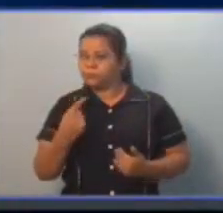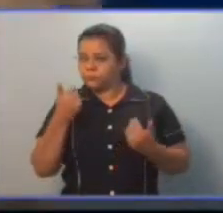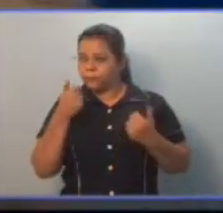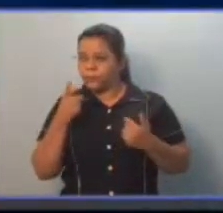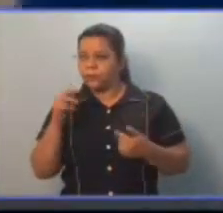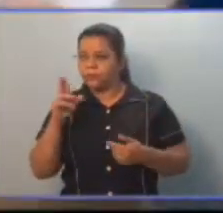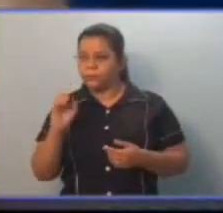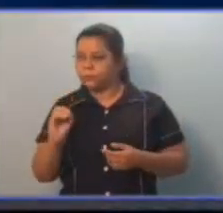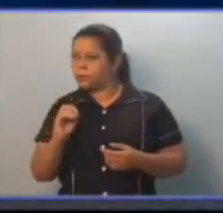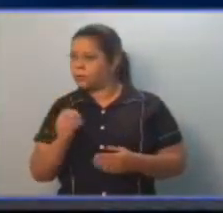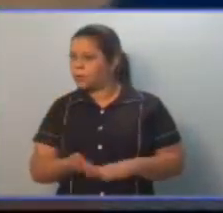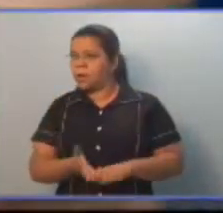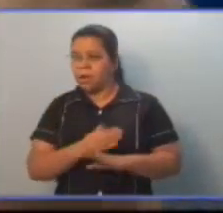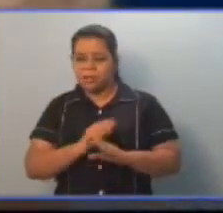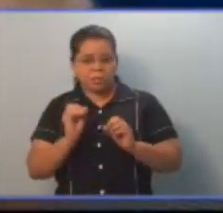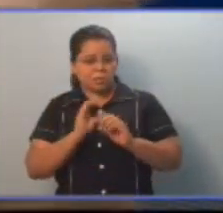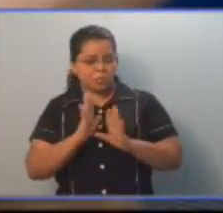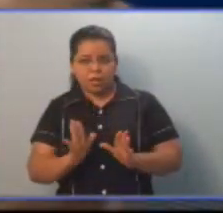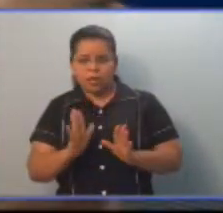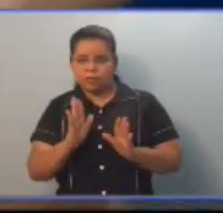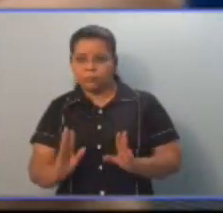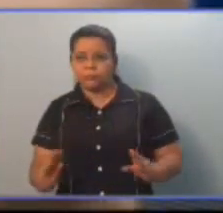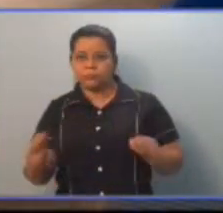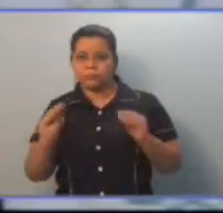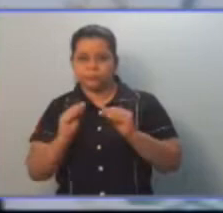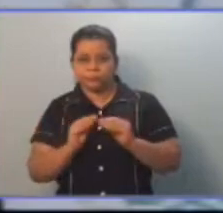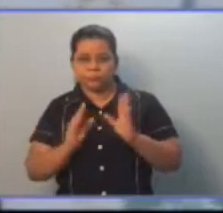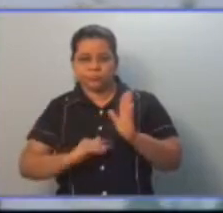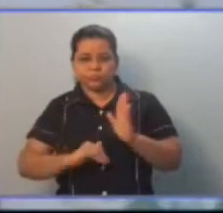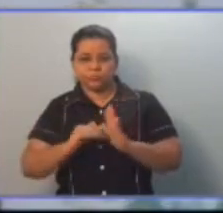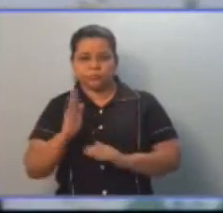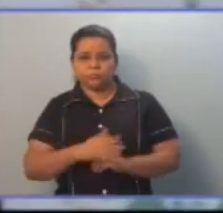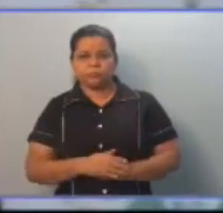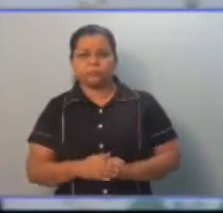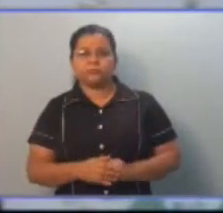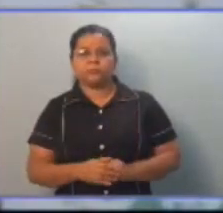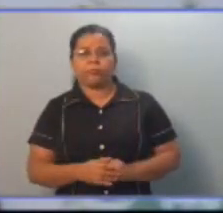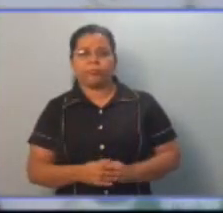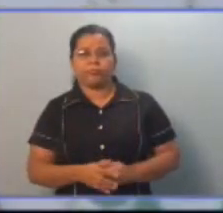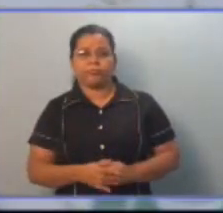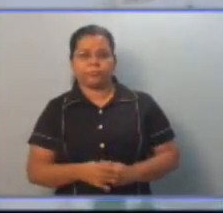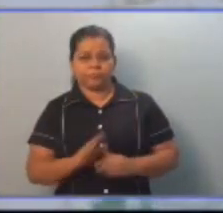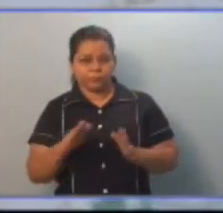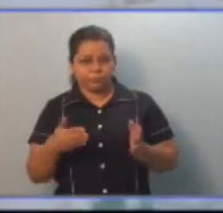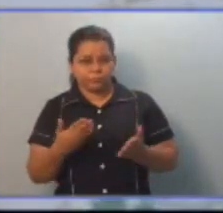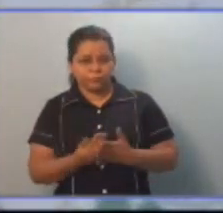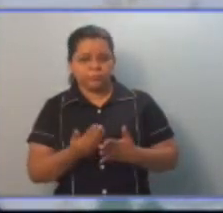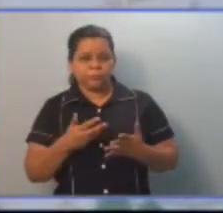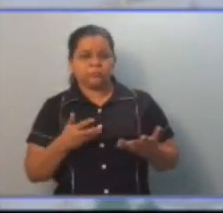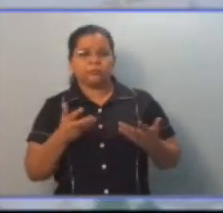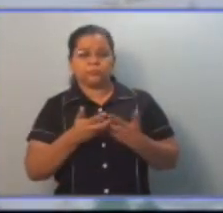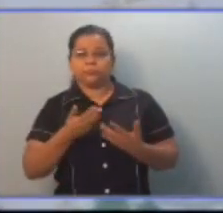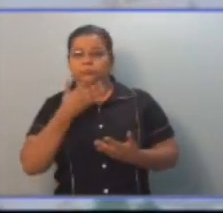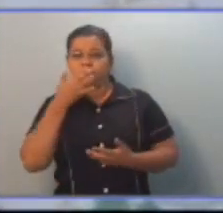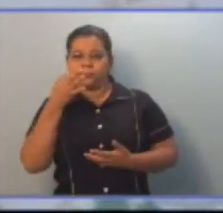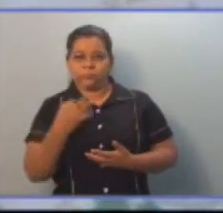convenios que no estaban vigentes cuando se dieron los hechos, pero precisamente porque lo que busca es la